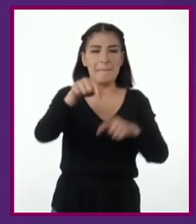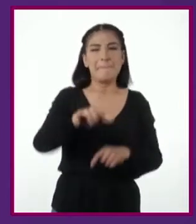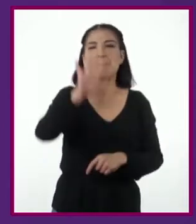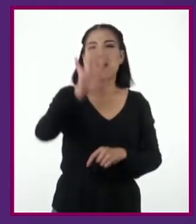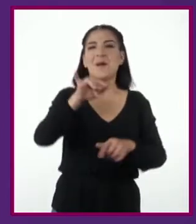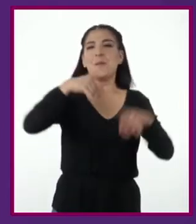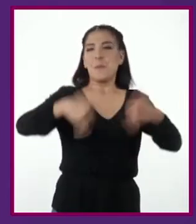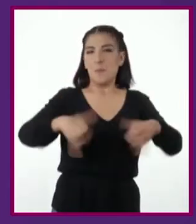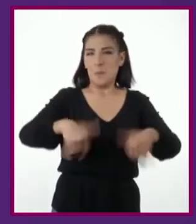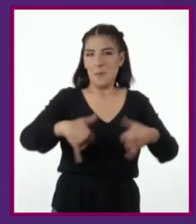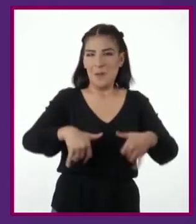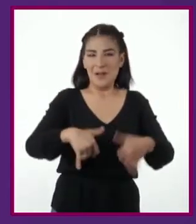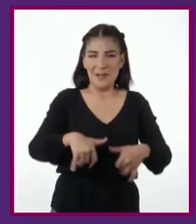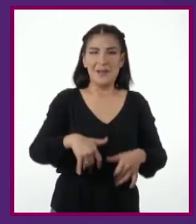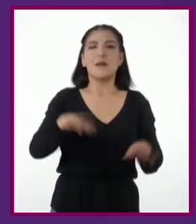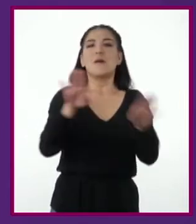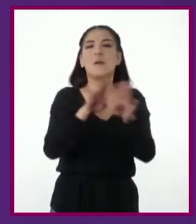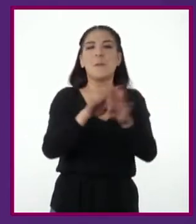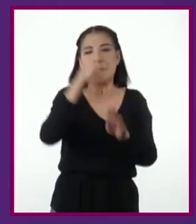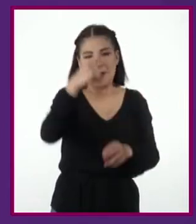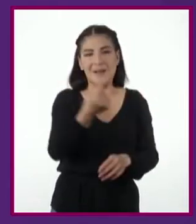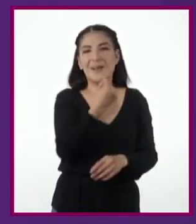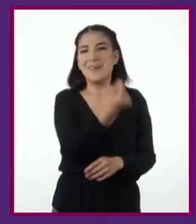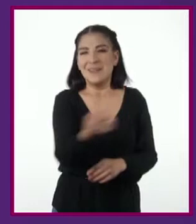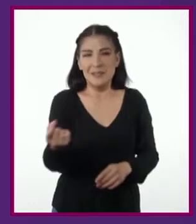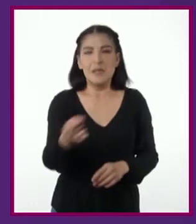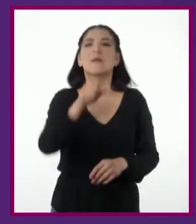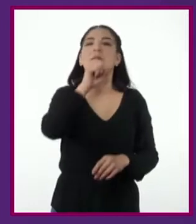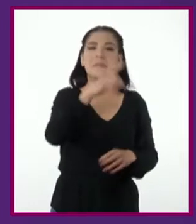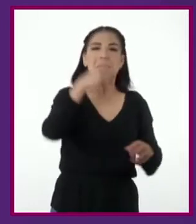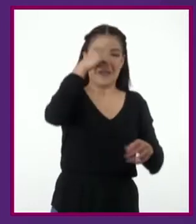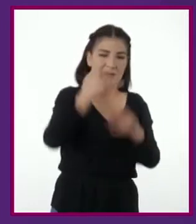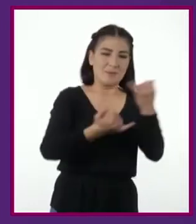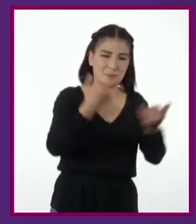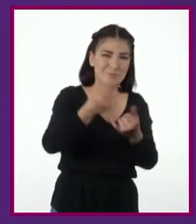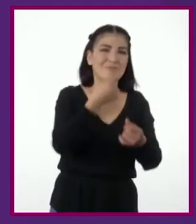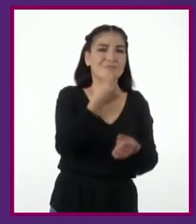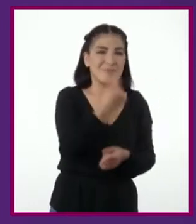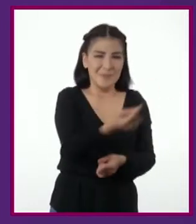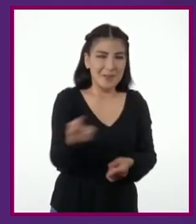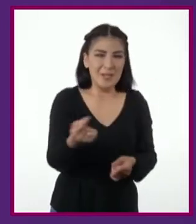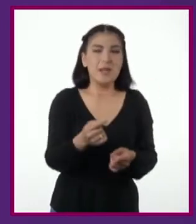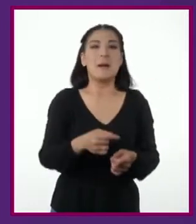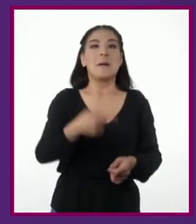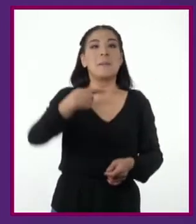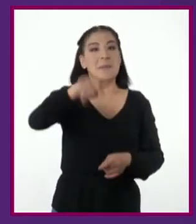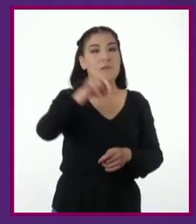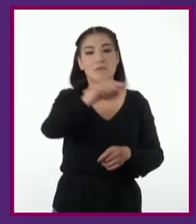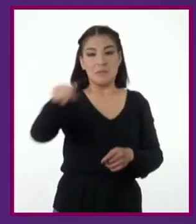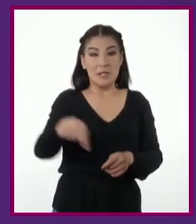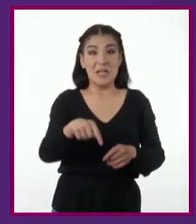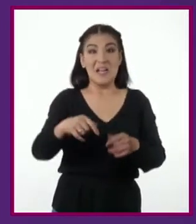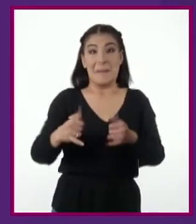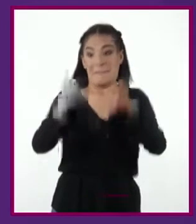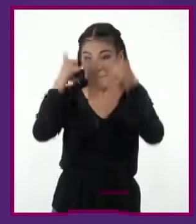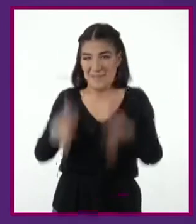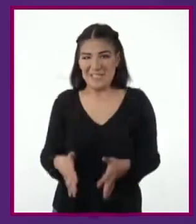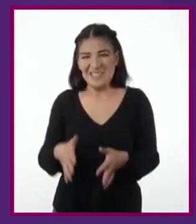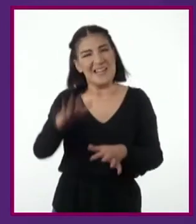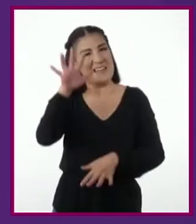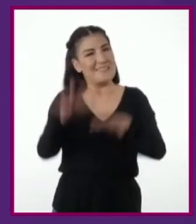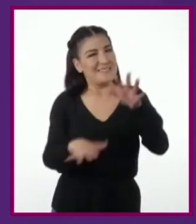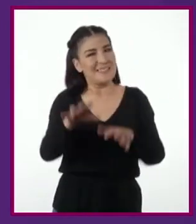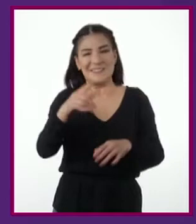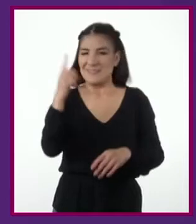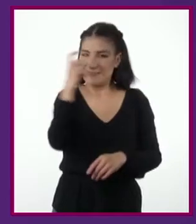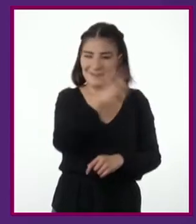juguetes, malacates y algunas estructuras de juegos, rituales, pero no en maquinaria rotativa. Lo